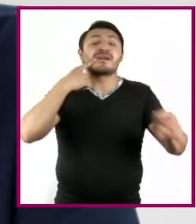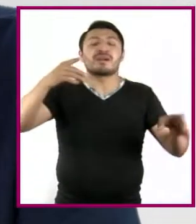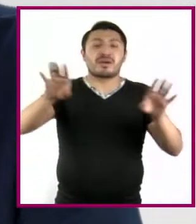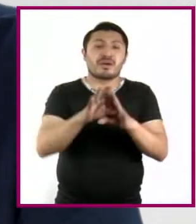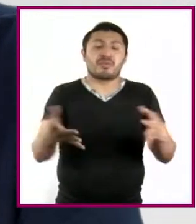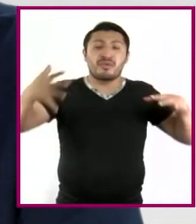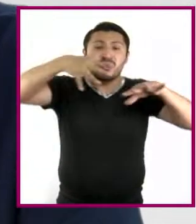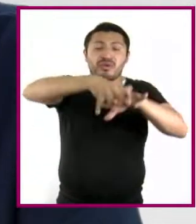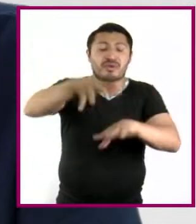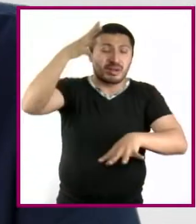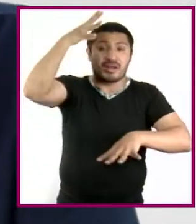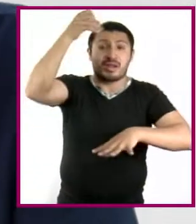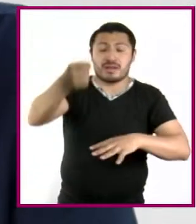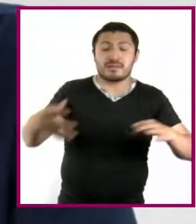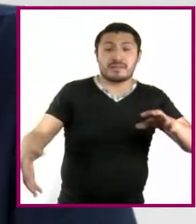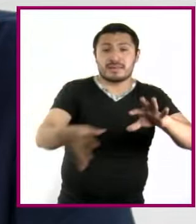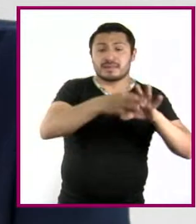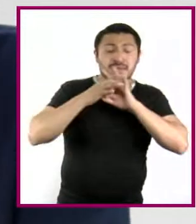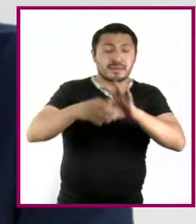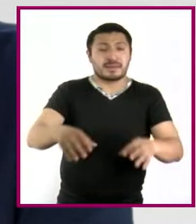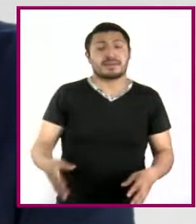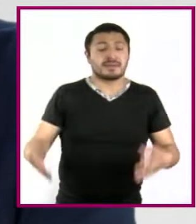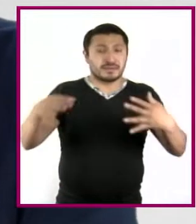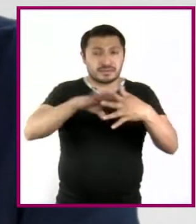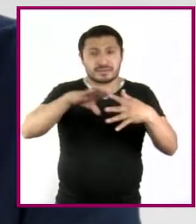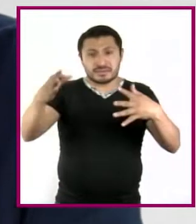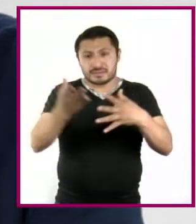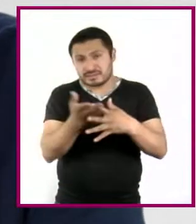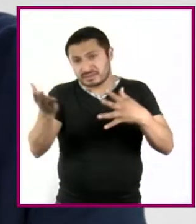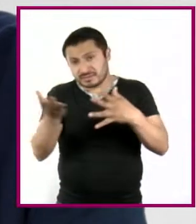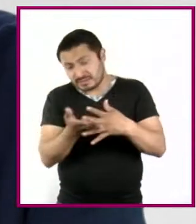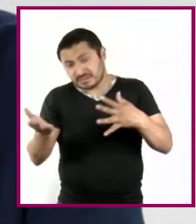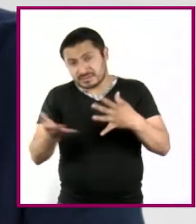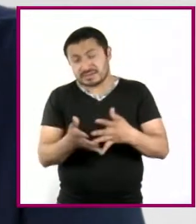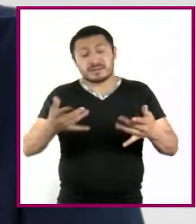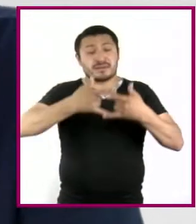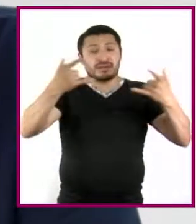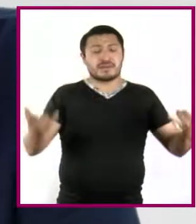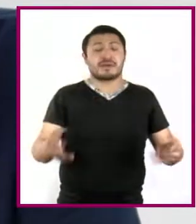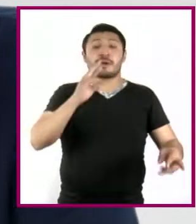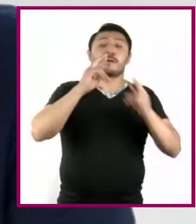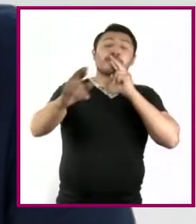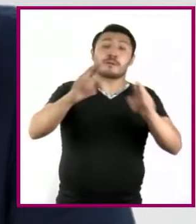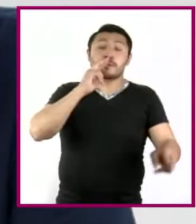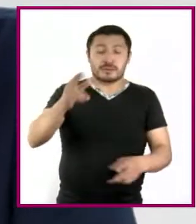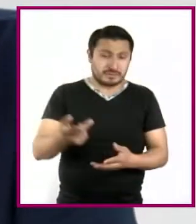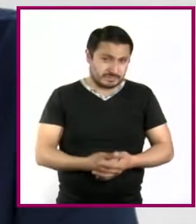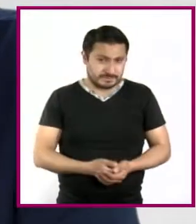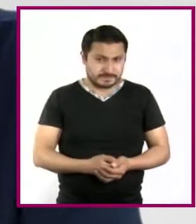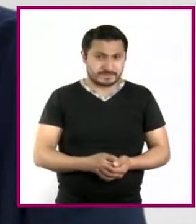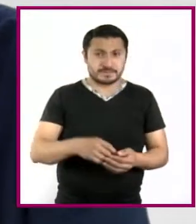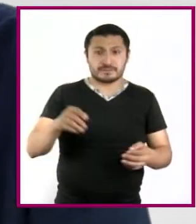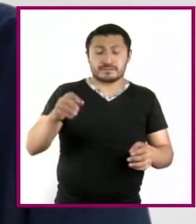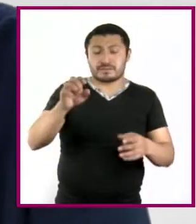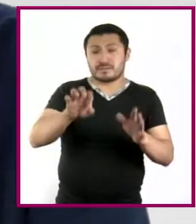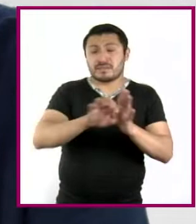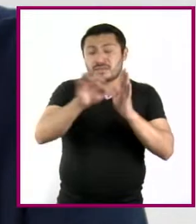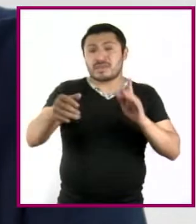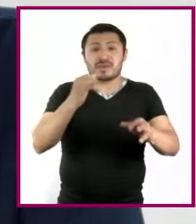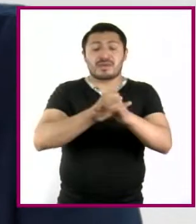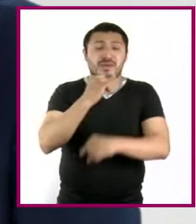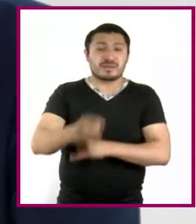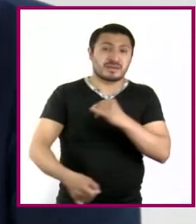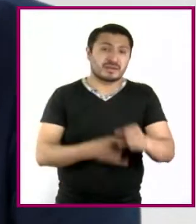complementan conceptos y categorías historiográficas que han nacido en respuesta a cuestionamientos similares, como lo transnacional, lo